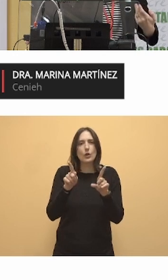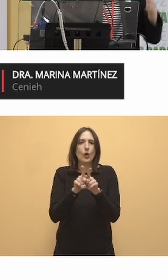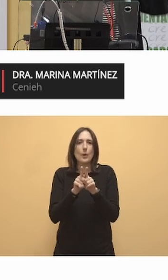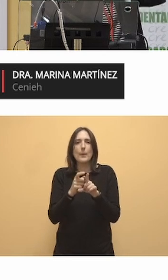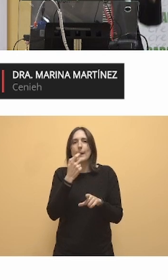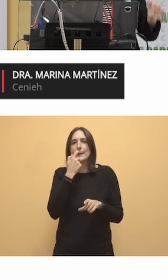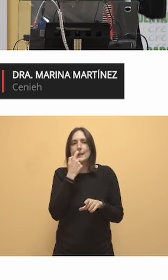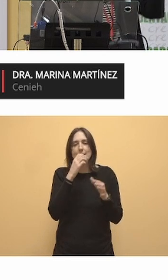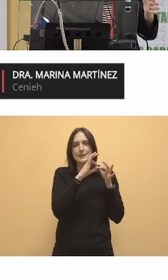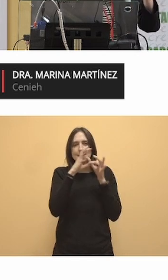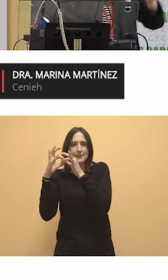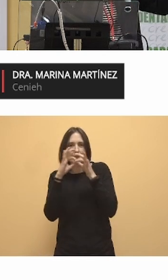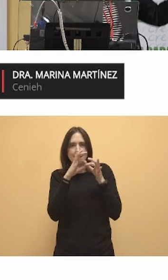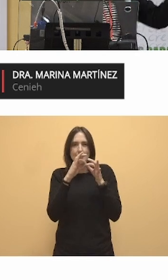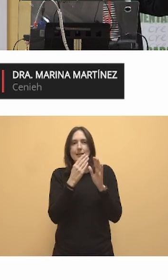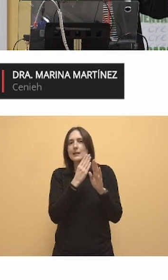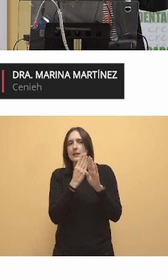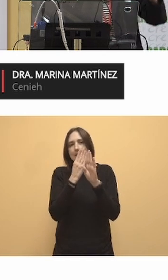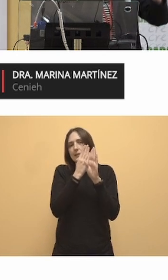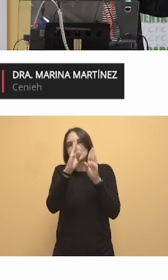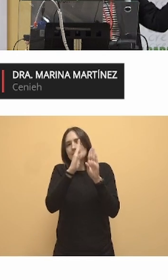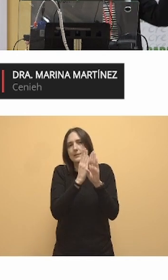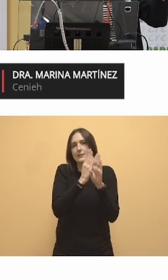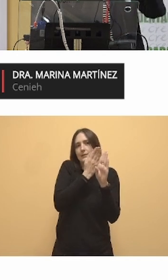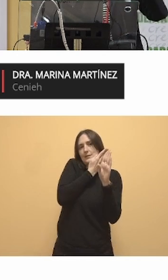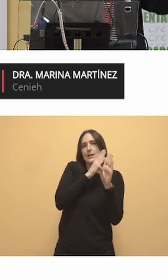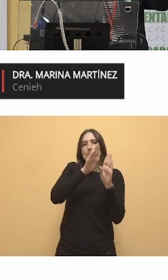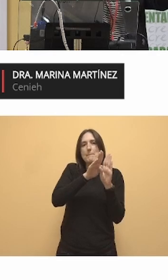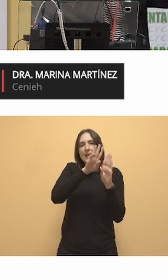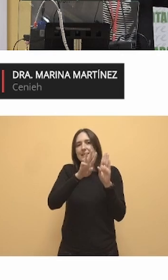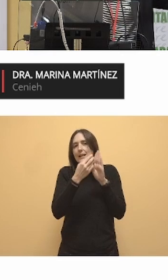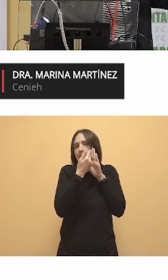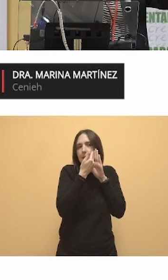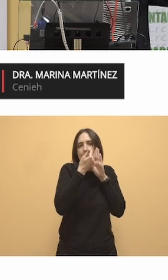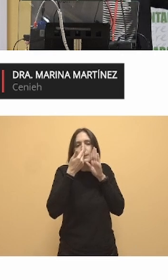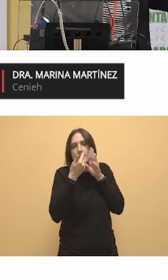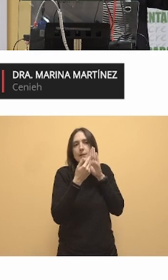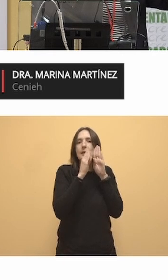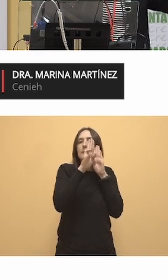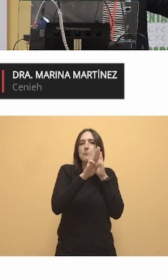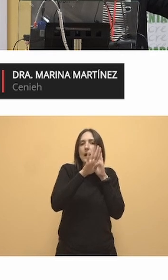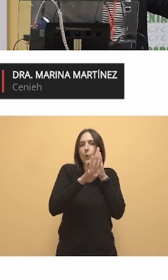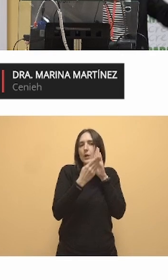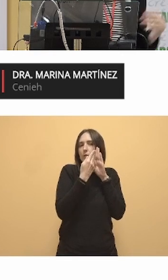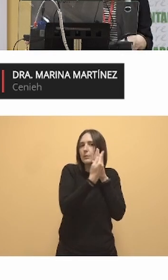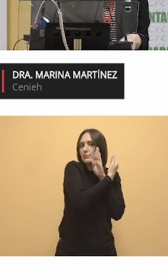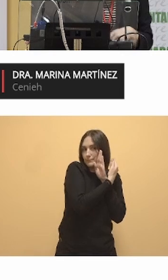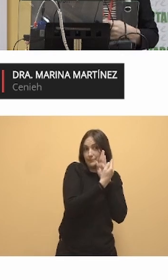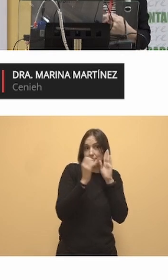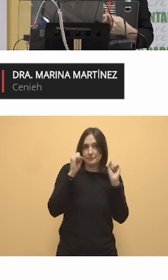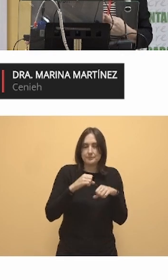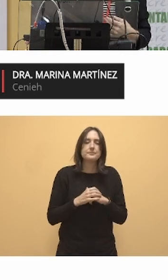dentición posterior, como si hiciéramos una división entre la dentición anterior y la posterior, y cada premolar se iría con su grupo,